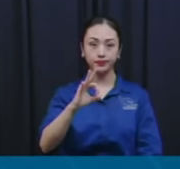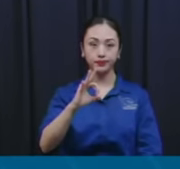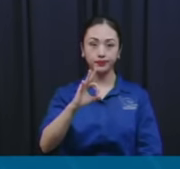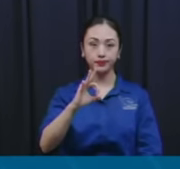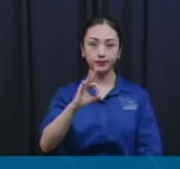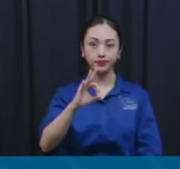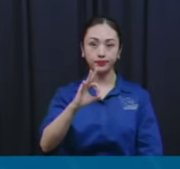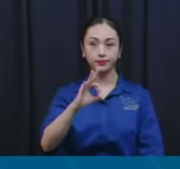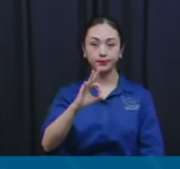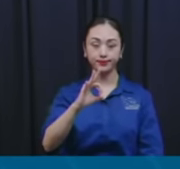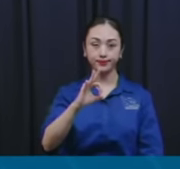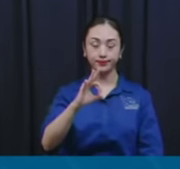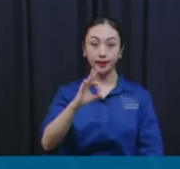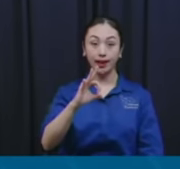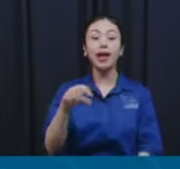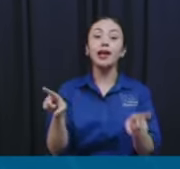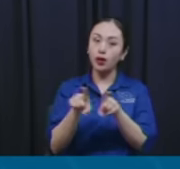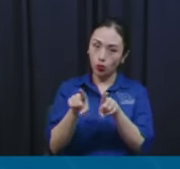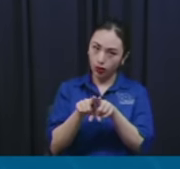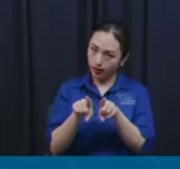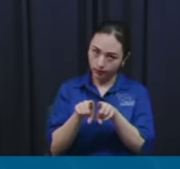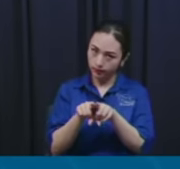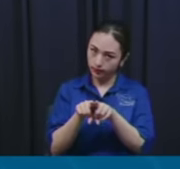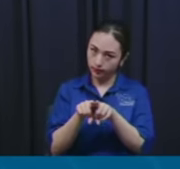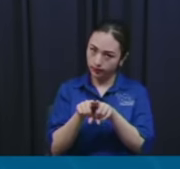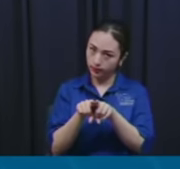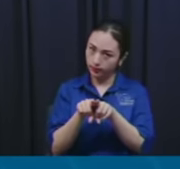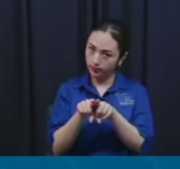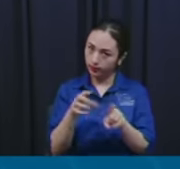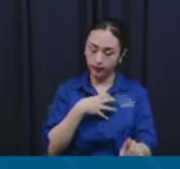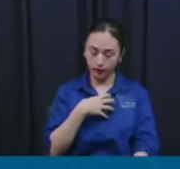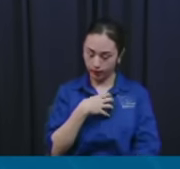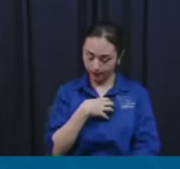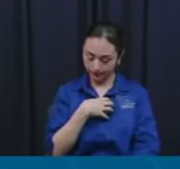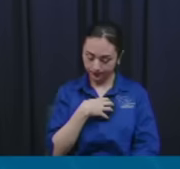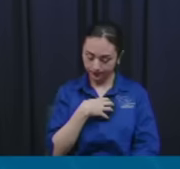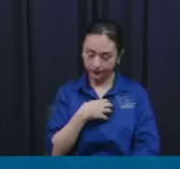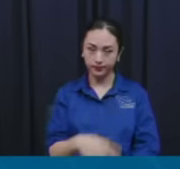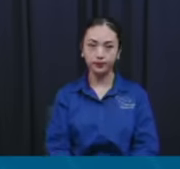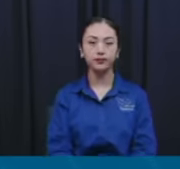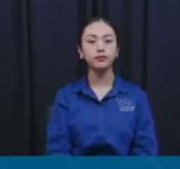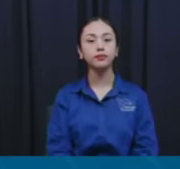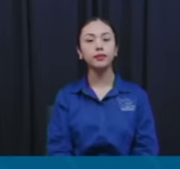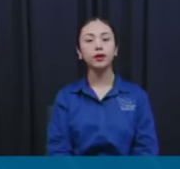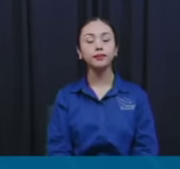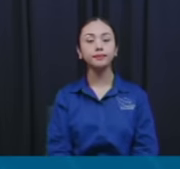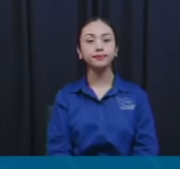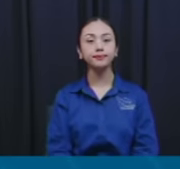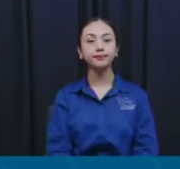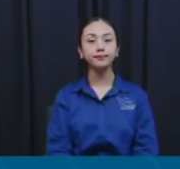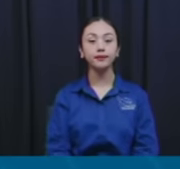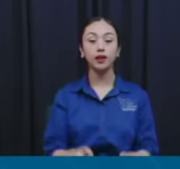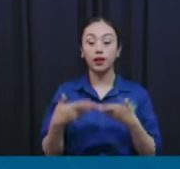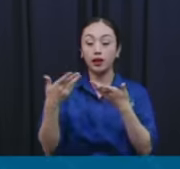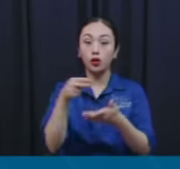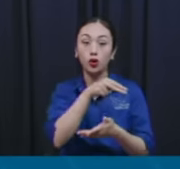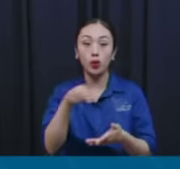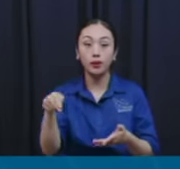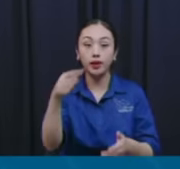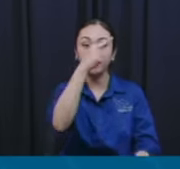pero lo engendró a su semejanza y conforme a su imagen y le puso por nombre